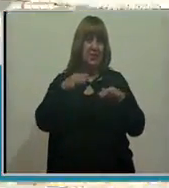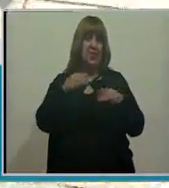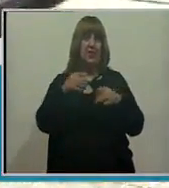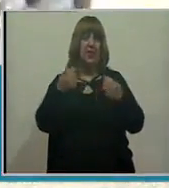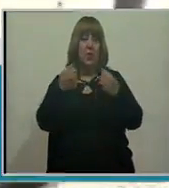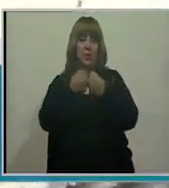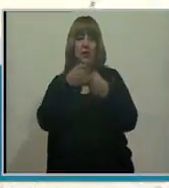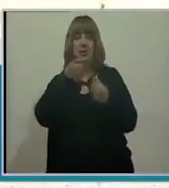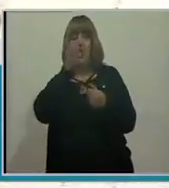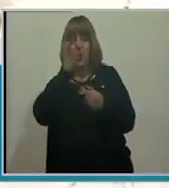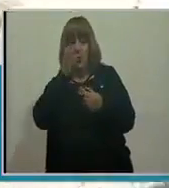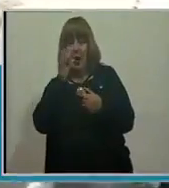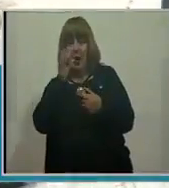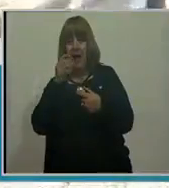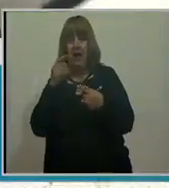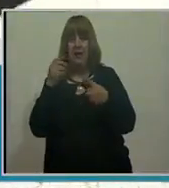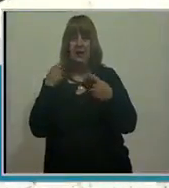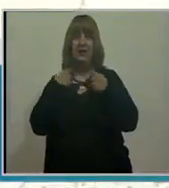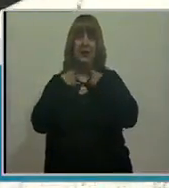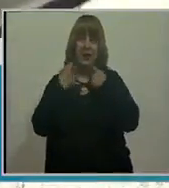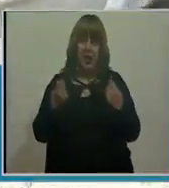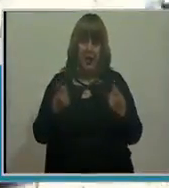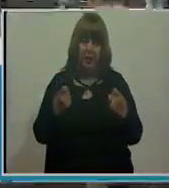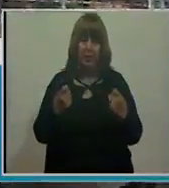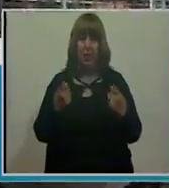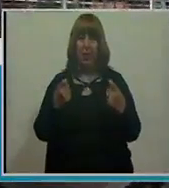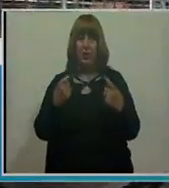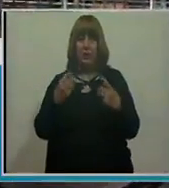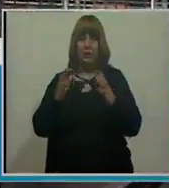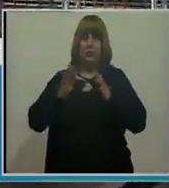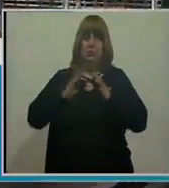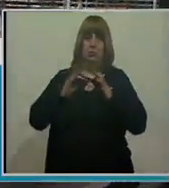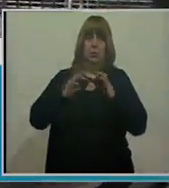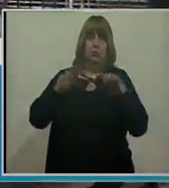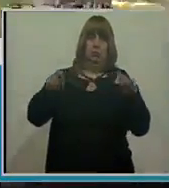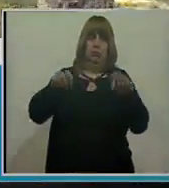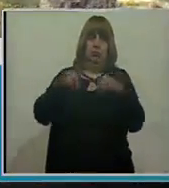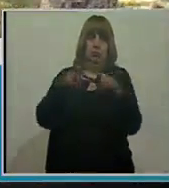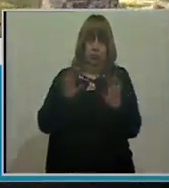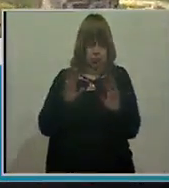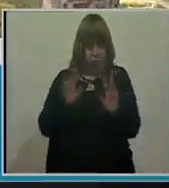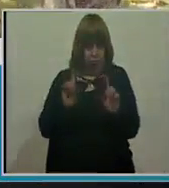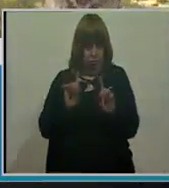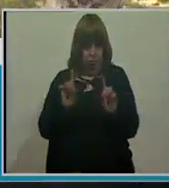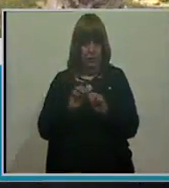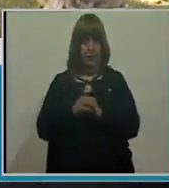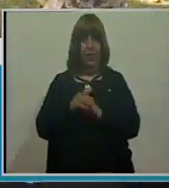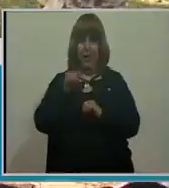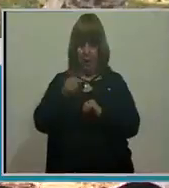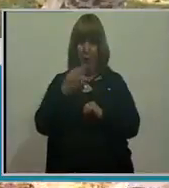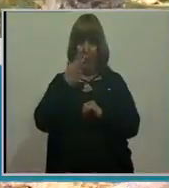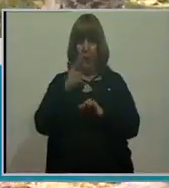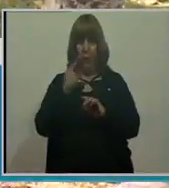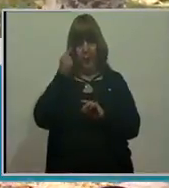se juntaban a tomar y hacer por ahí escándalos y cosas así, y no se podía disfrutar en realidad lo que es la plaza para todos. Mirá, a mí me parece bien